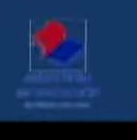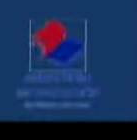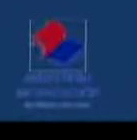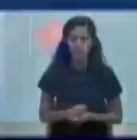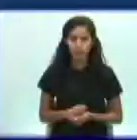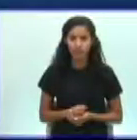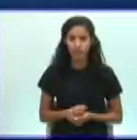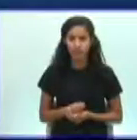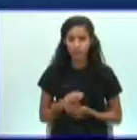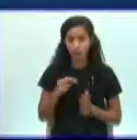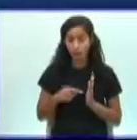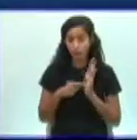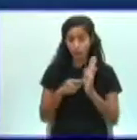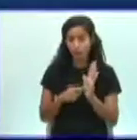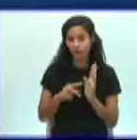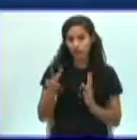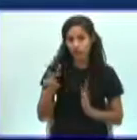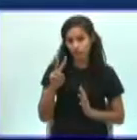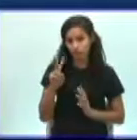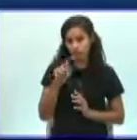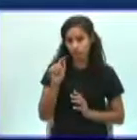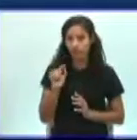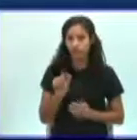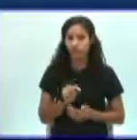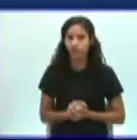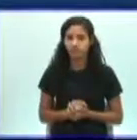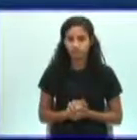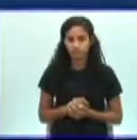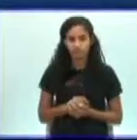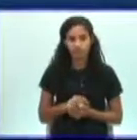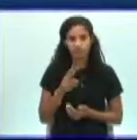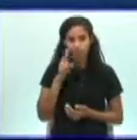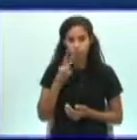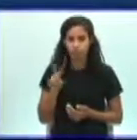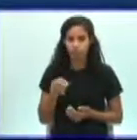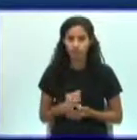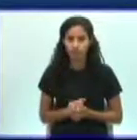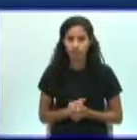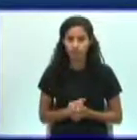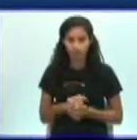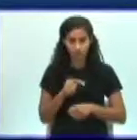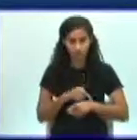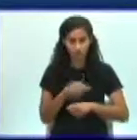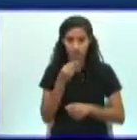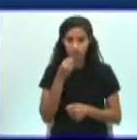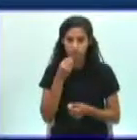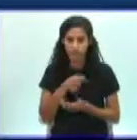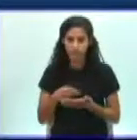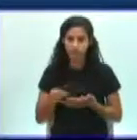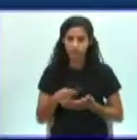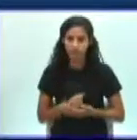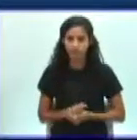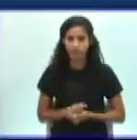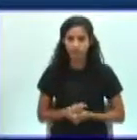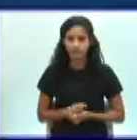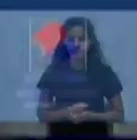Les presento la segunda actividad. Calcula. Les doy un tiempo para que la escriban.